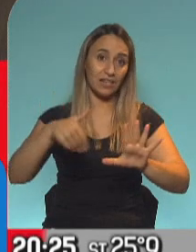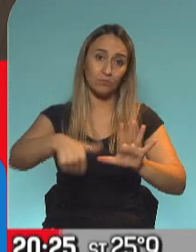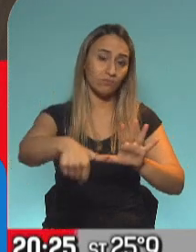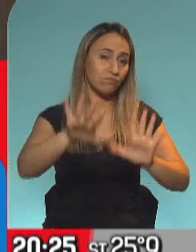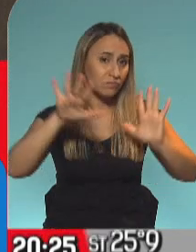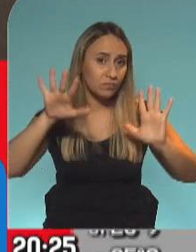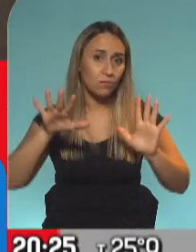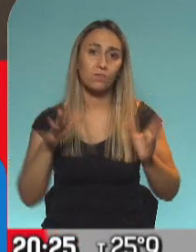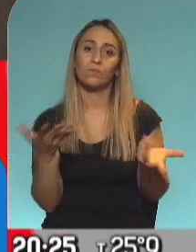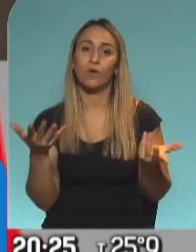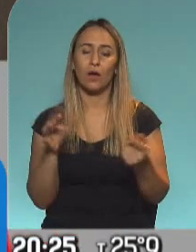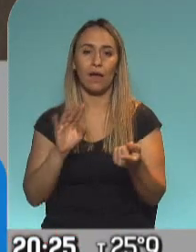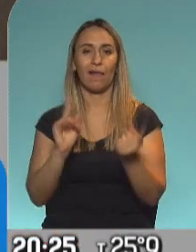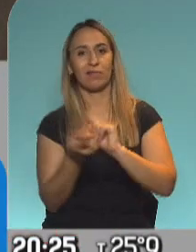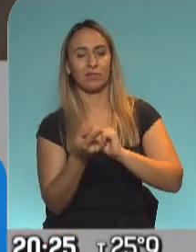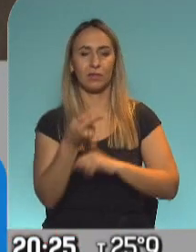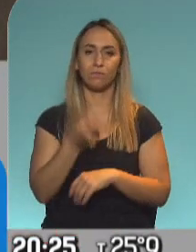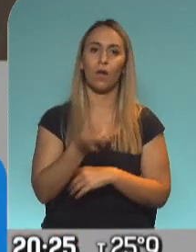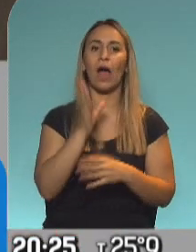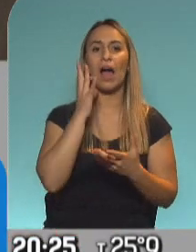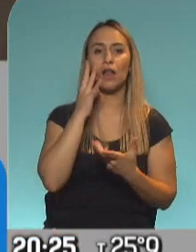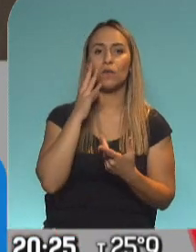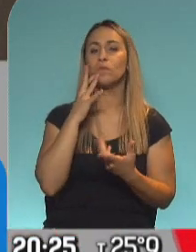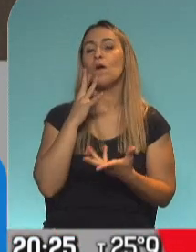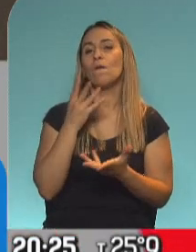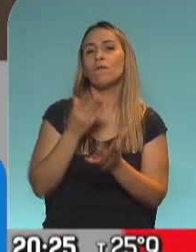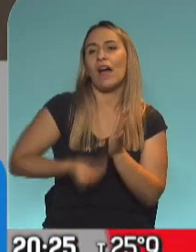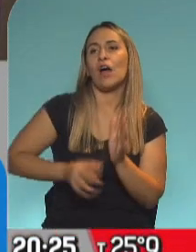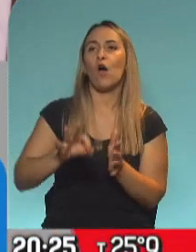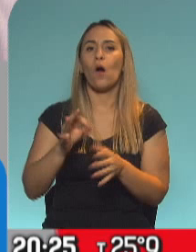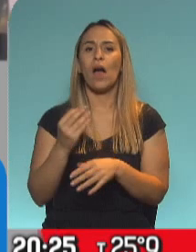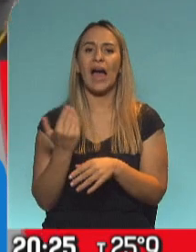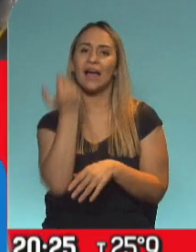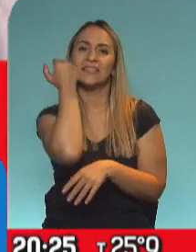pase, a una contravención grave, una contravención de tránsito, porque no, en definitiva...